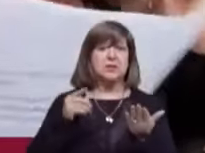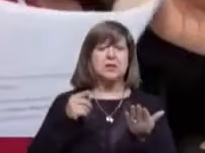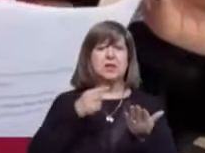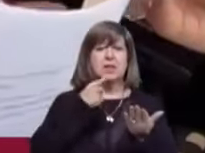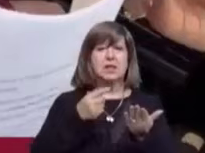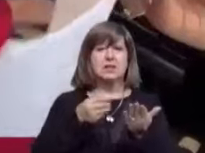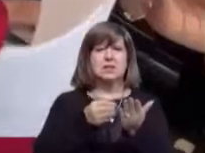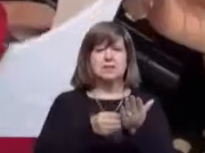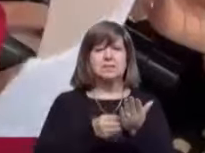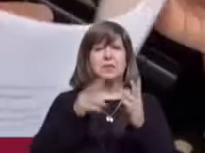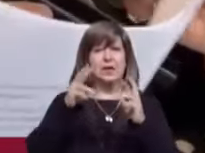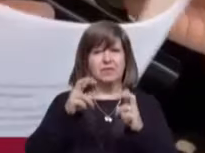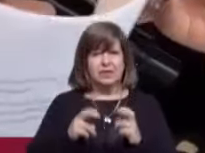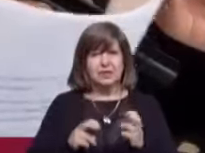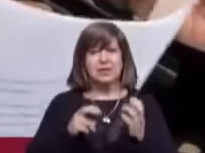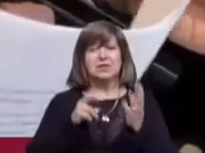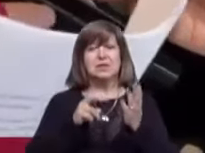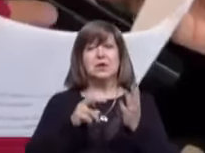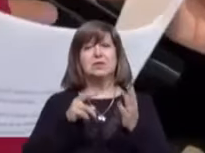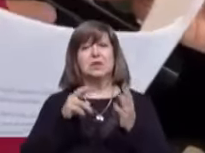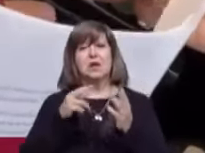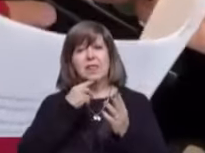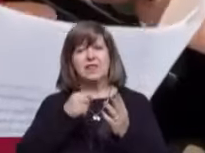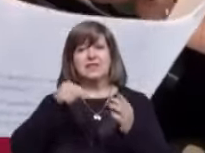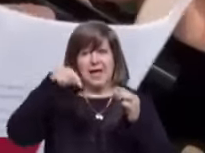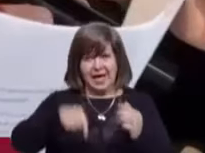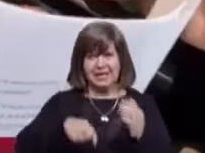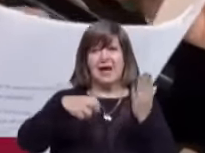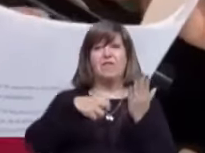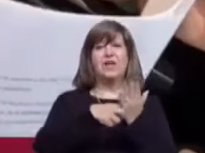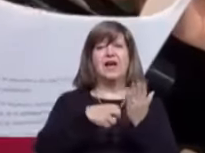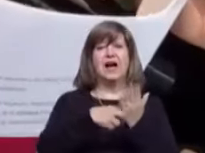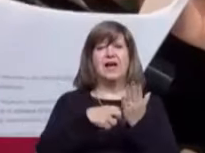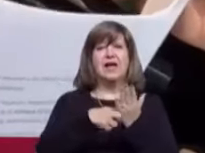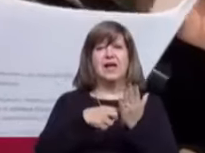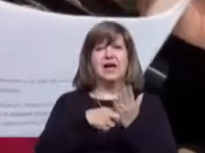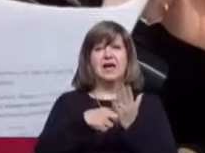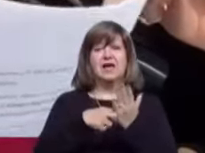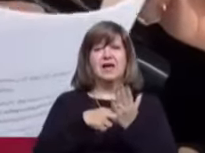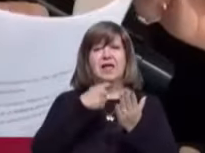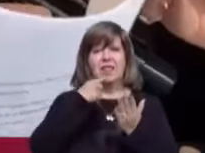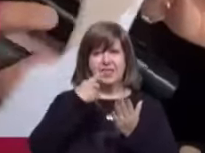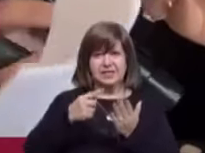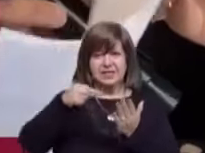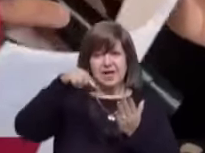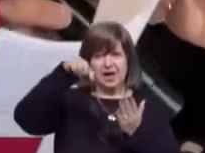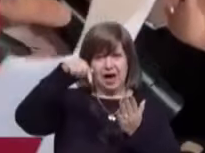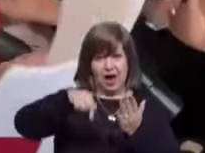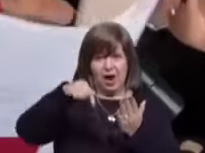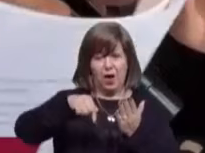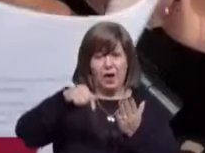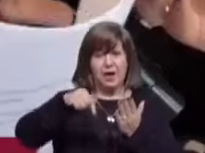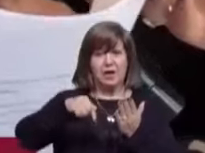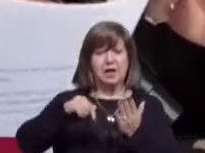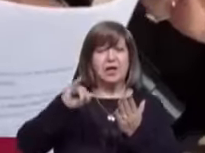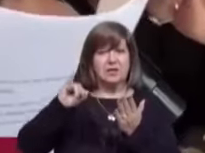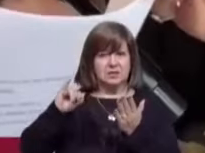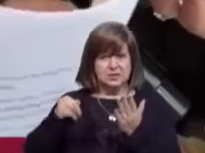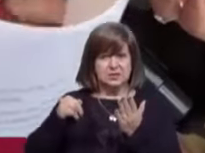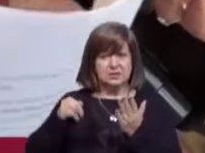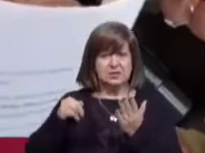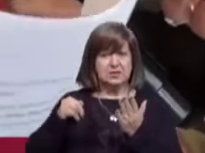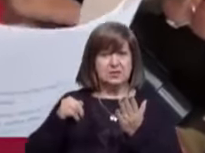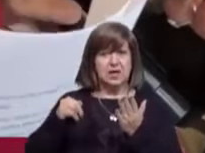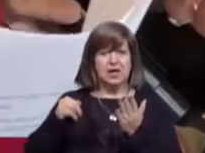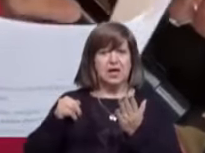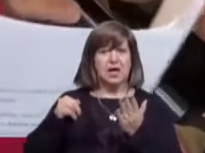presente investigación penal preparatoria esta fiscalía adjunta en lo penal adelante en este punto que avala la tesitura sostenida